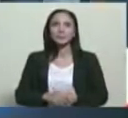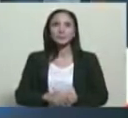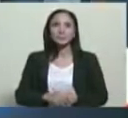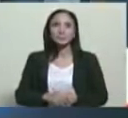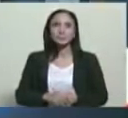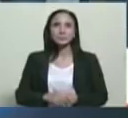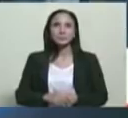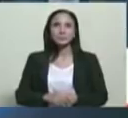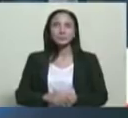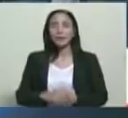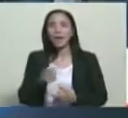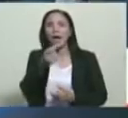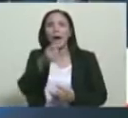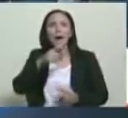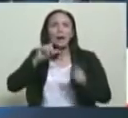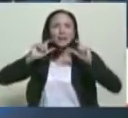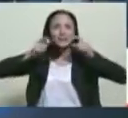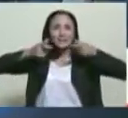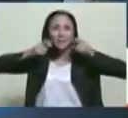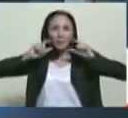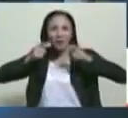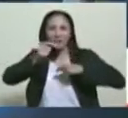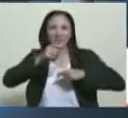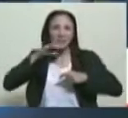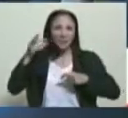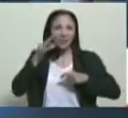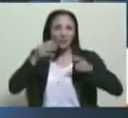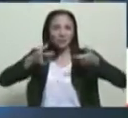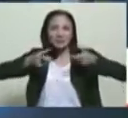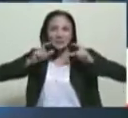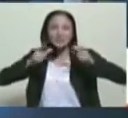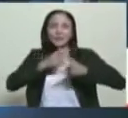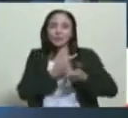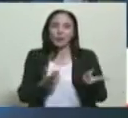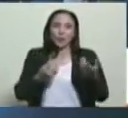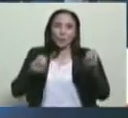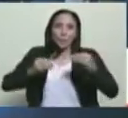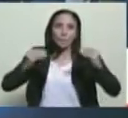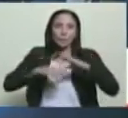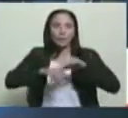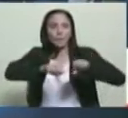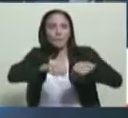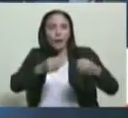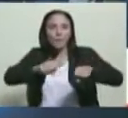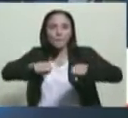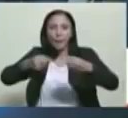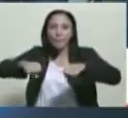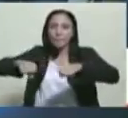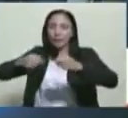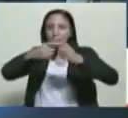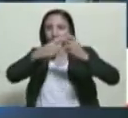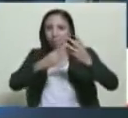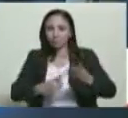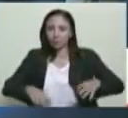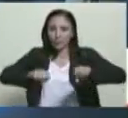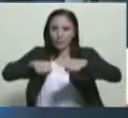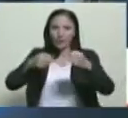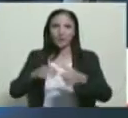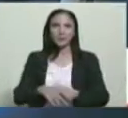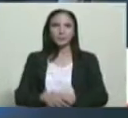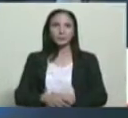multiplicando el maíz, multiplicando todo, la comida del pueblo, panes y multiplicando